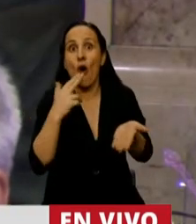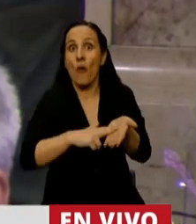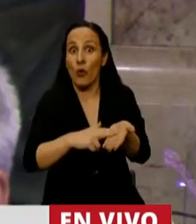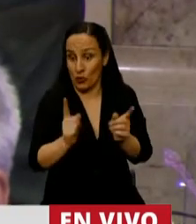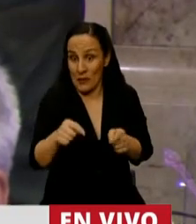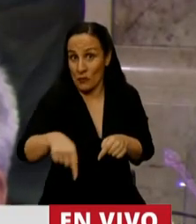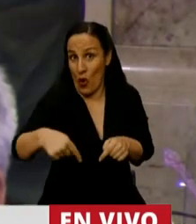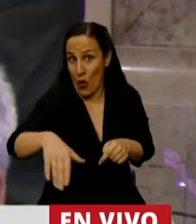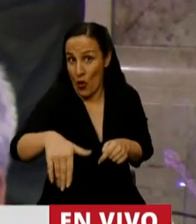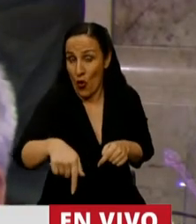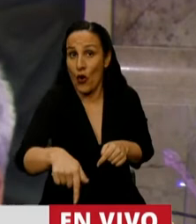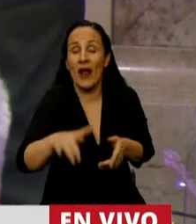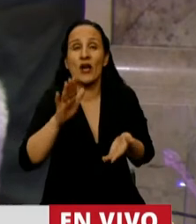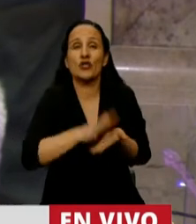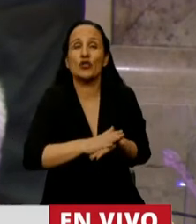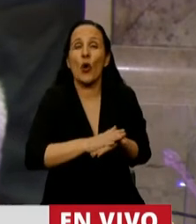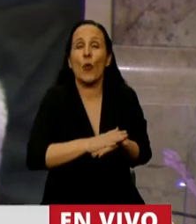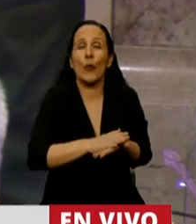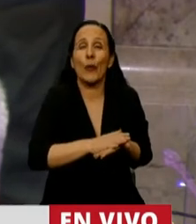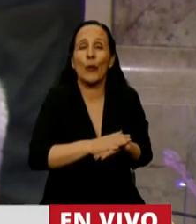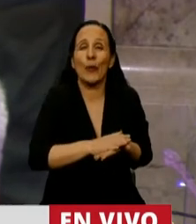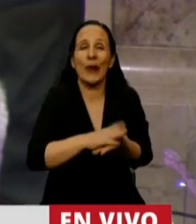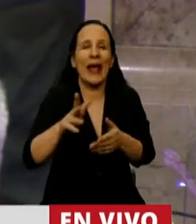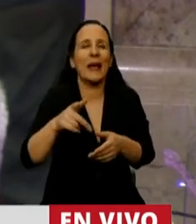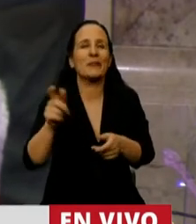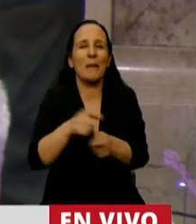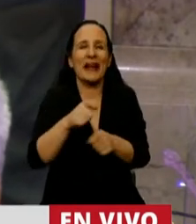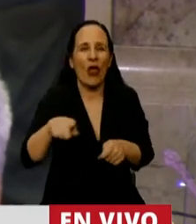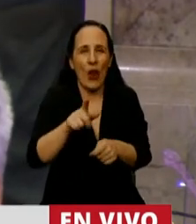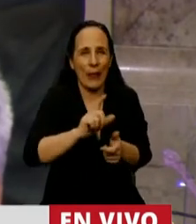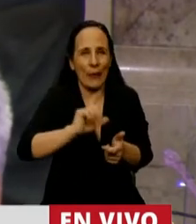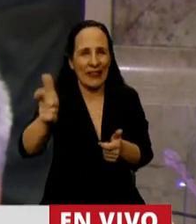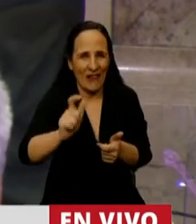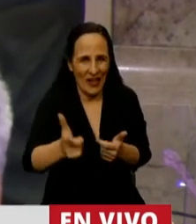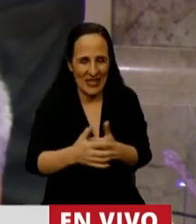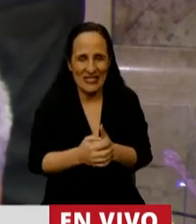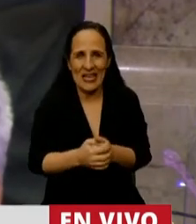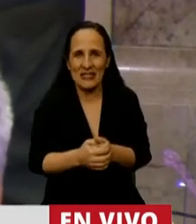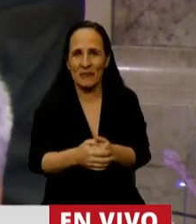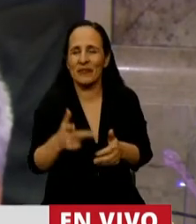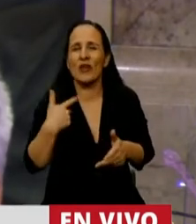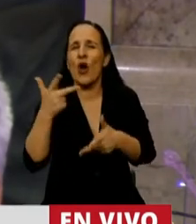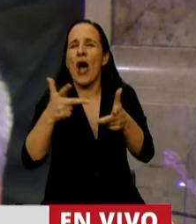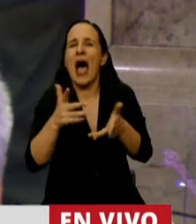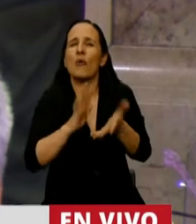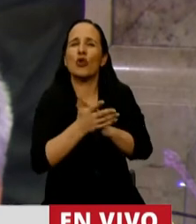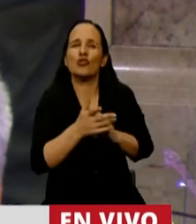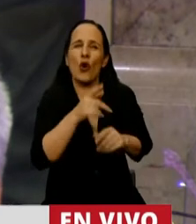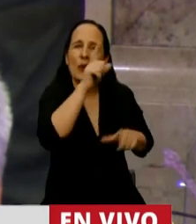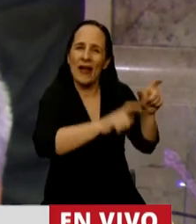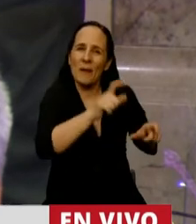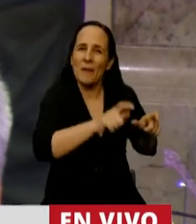horas, con el de las transferencias vía Mercado Libre. Estoy hablando desde la perspectiva del contribuyente,